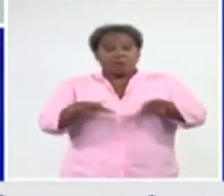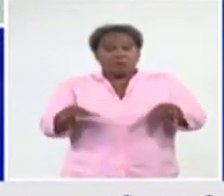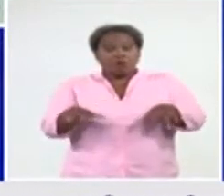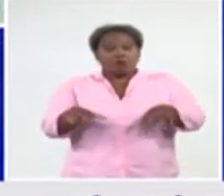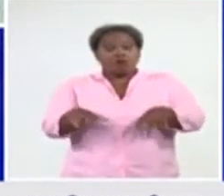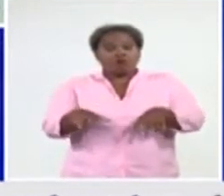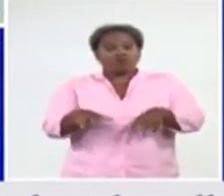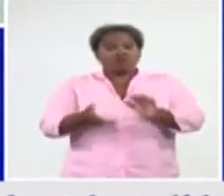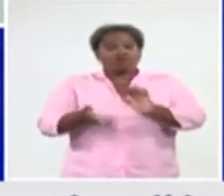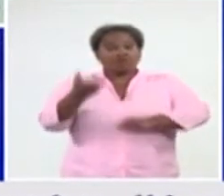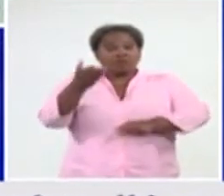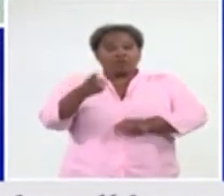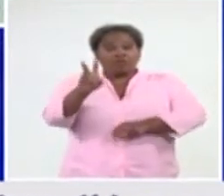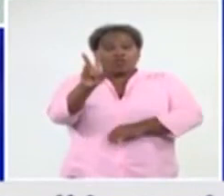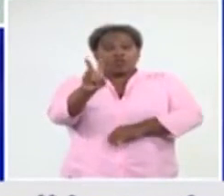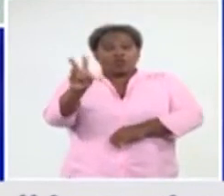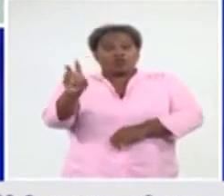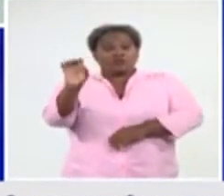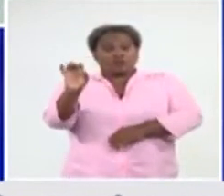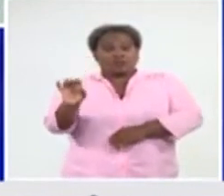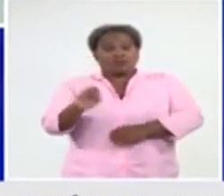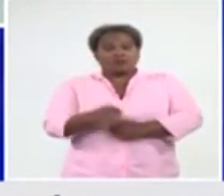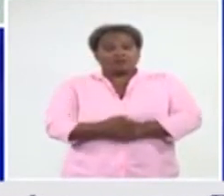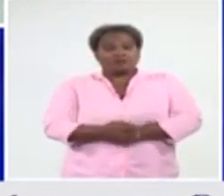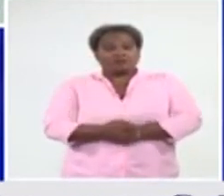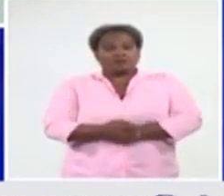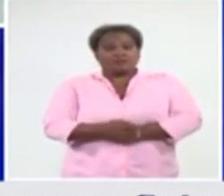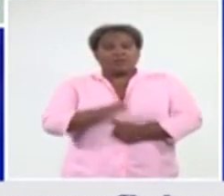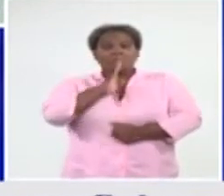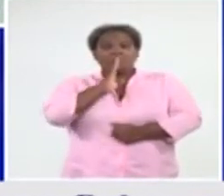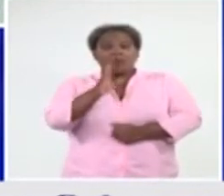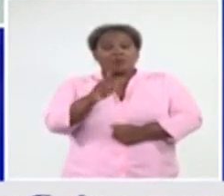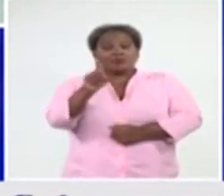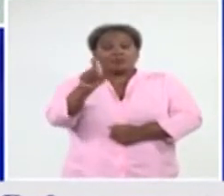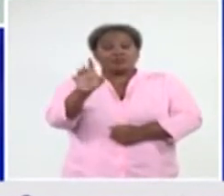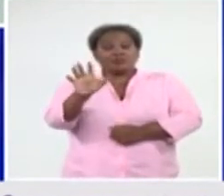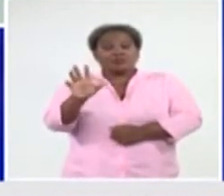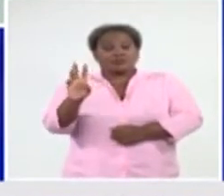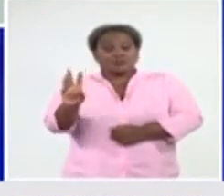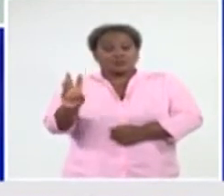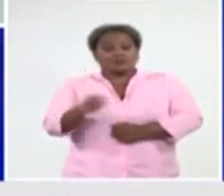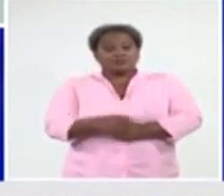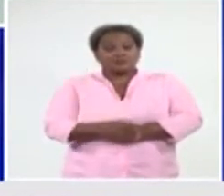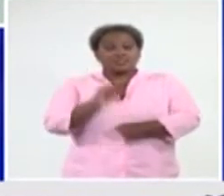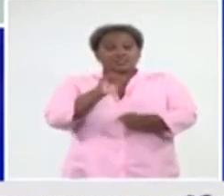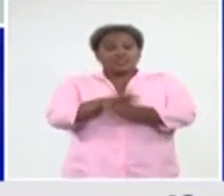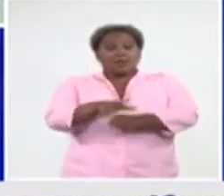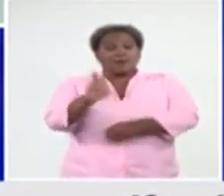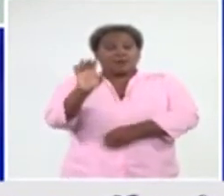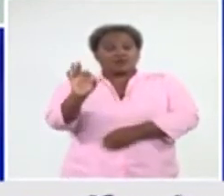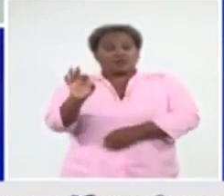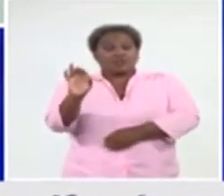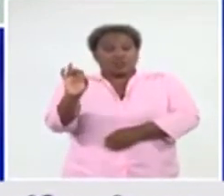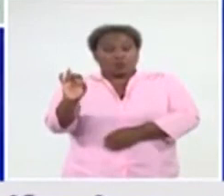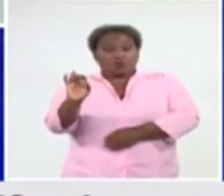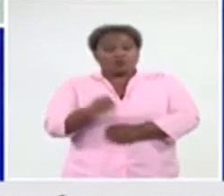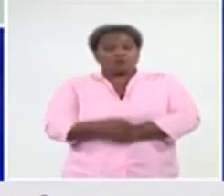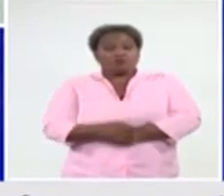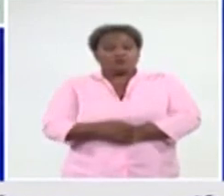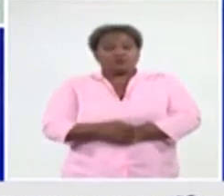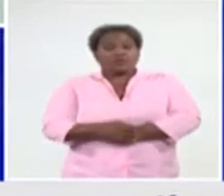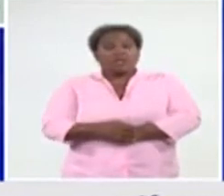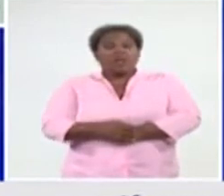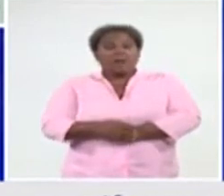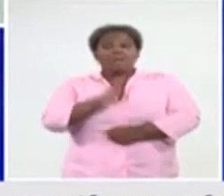elevada, 227, Baraguá 153, Chamba 82, Bolivia